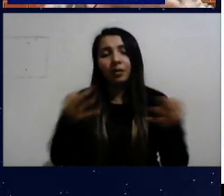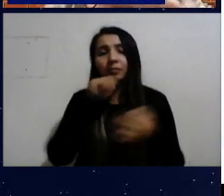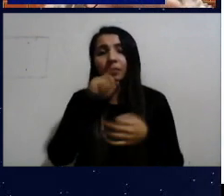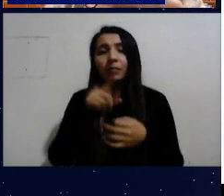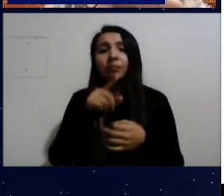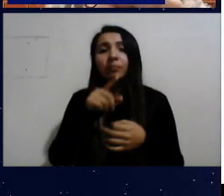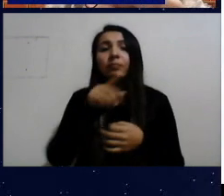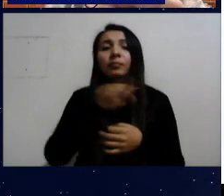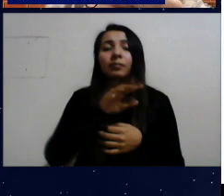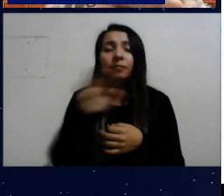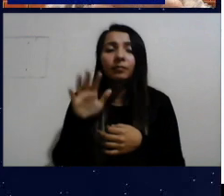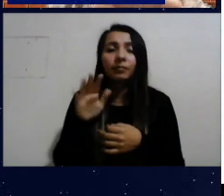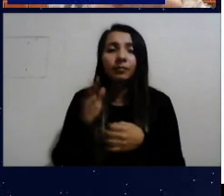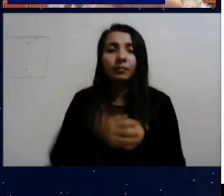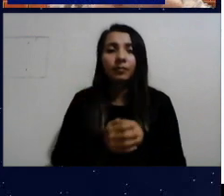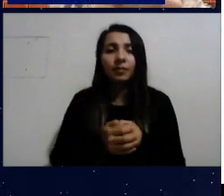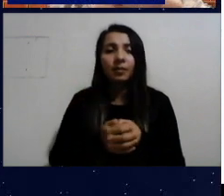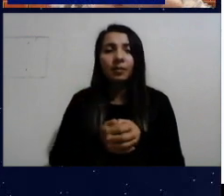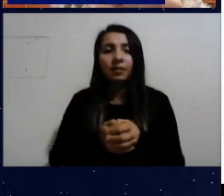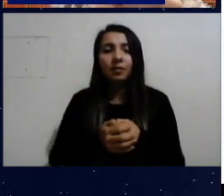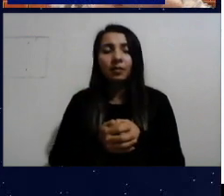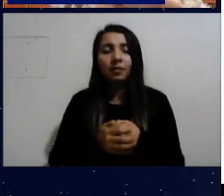ozono. Y